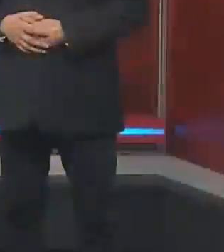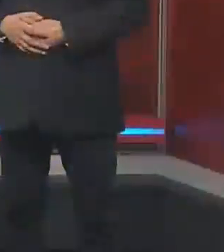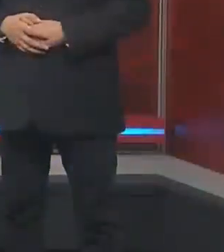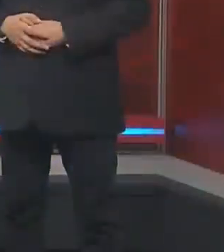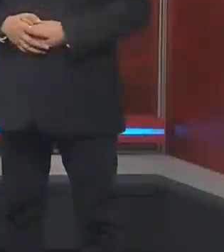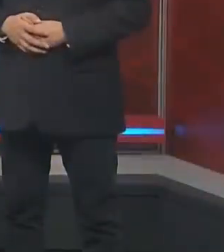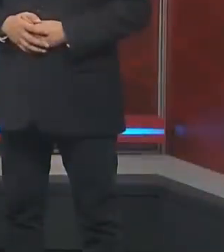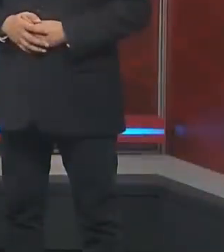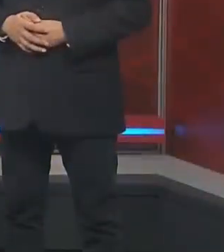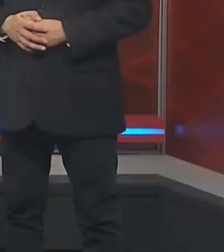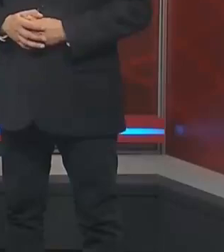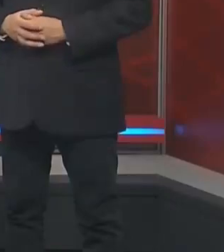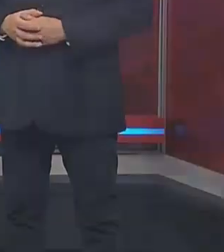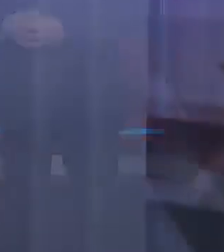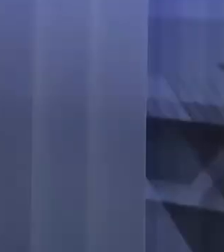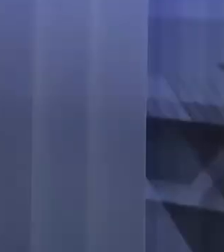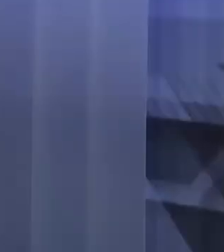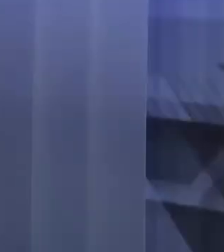Araucanía.